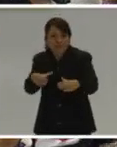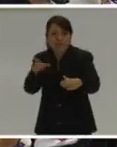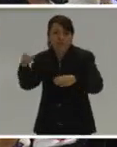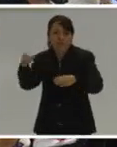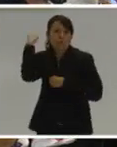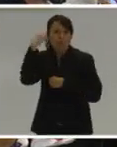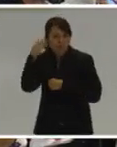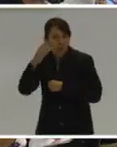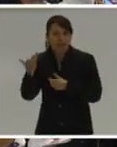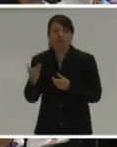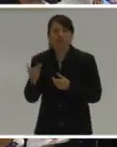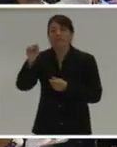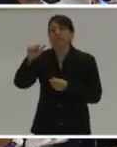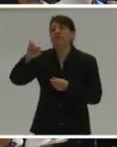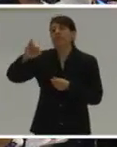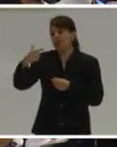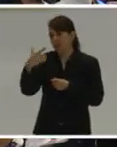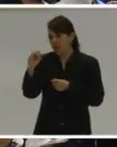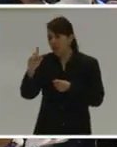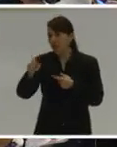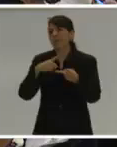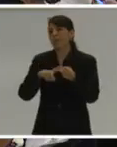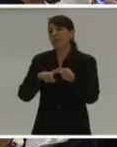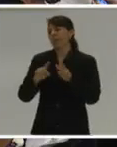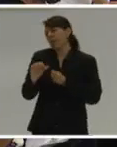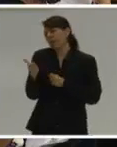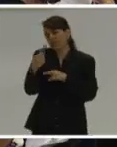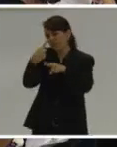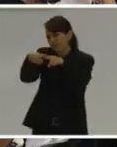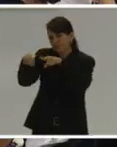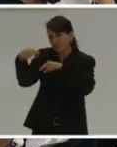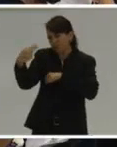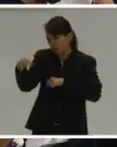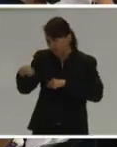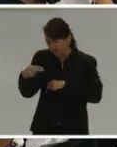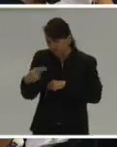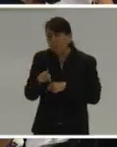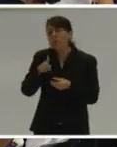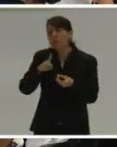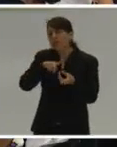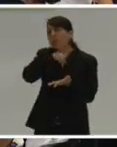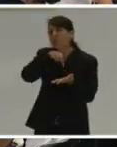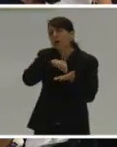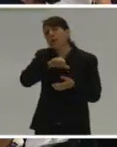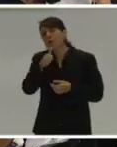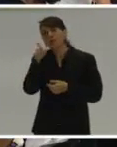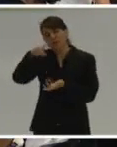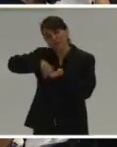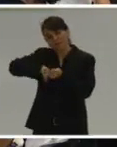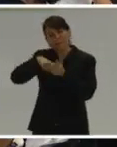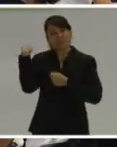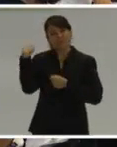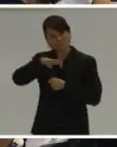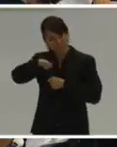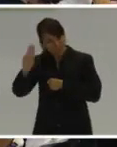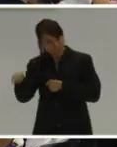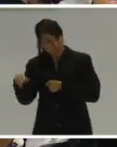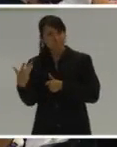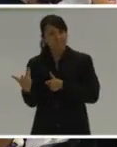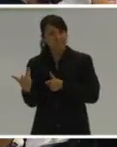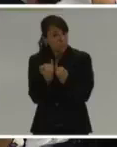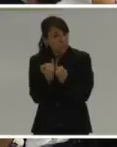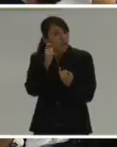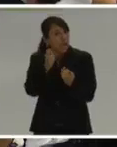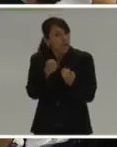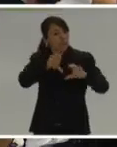de, por supuesto, Tanetze, Cherán en Michoacán, claro. Todos estos son nombres de comunidades y